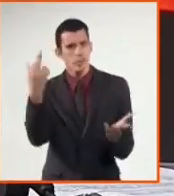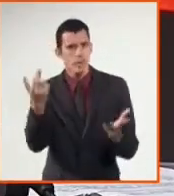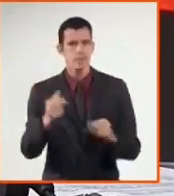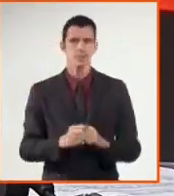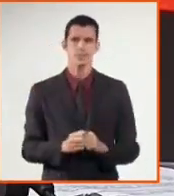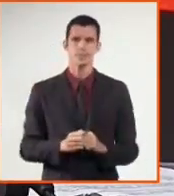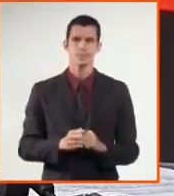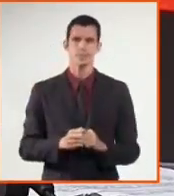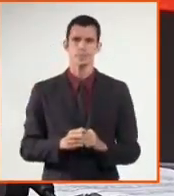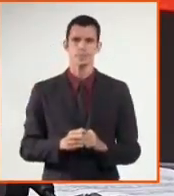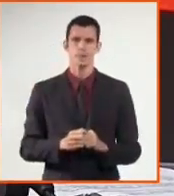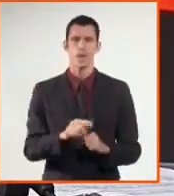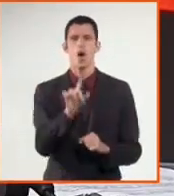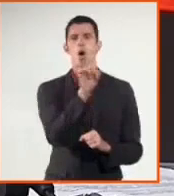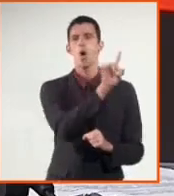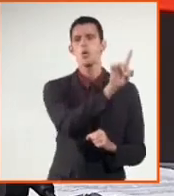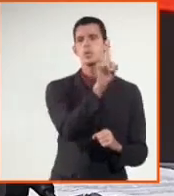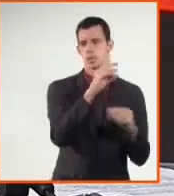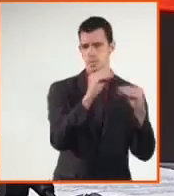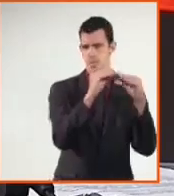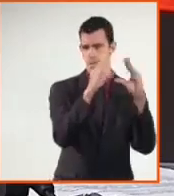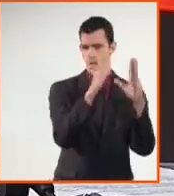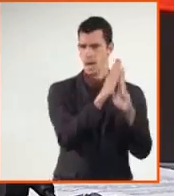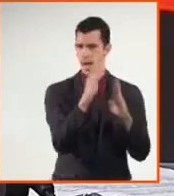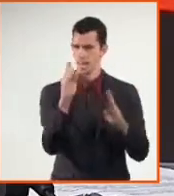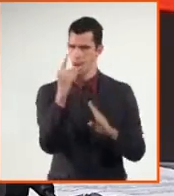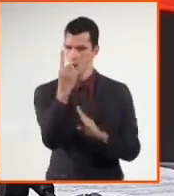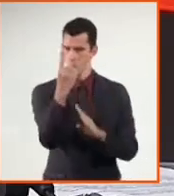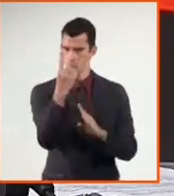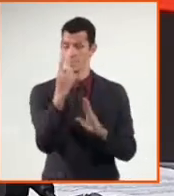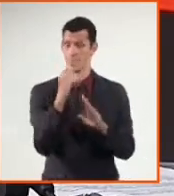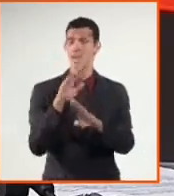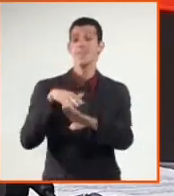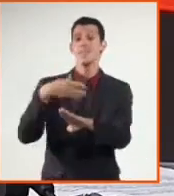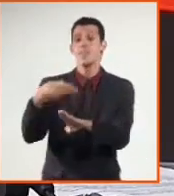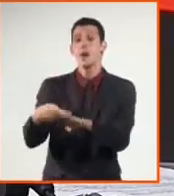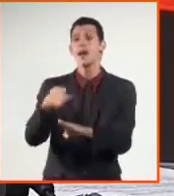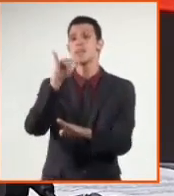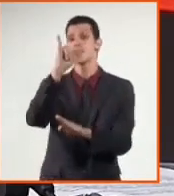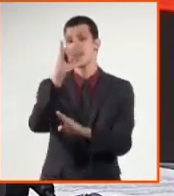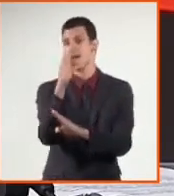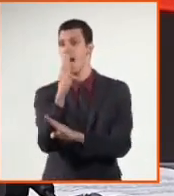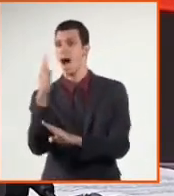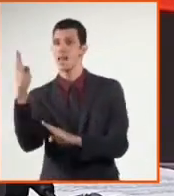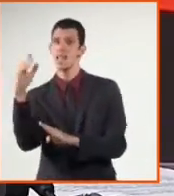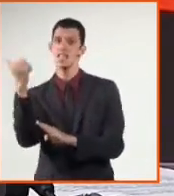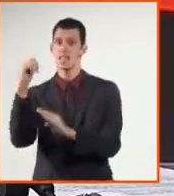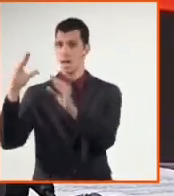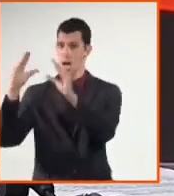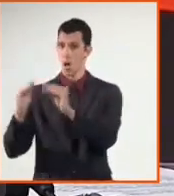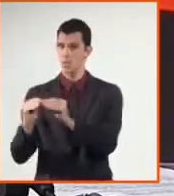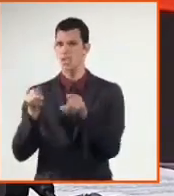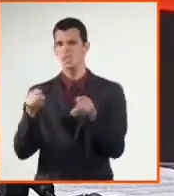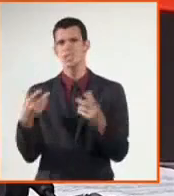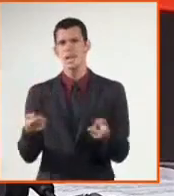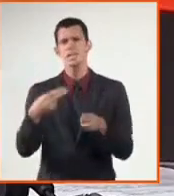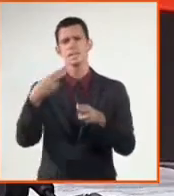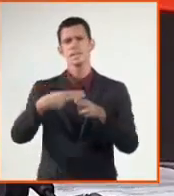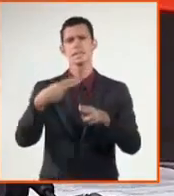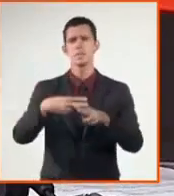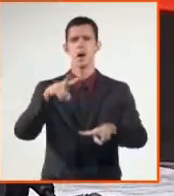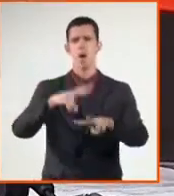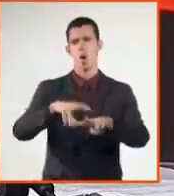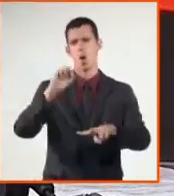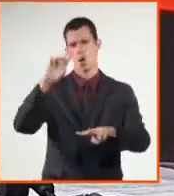de la tarde y las seis de la tarde y las diez de la noche en estos horarios donde se producen los mayores consumos la